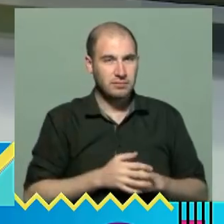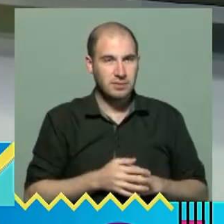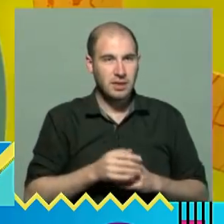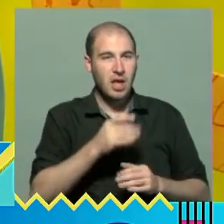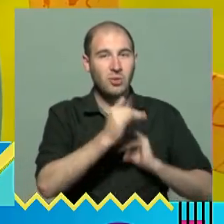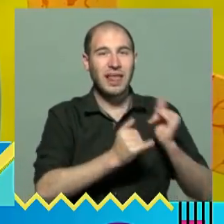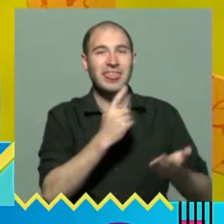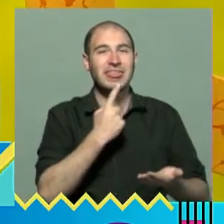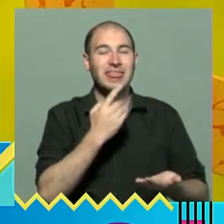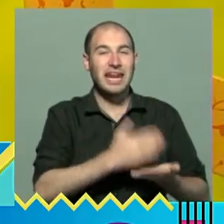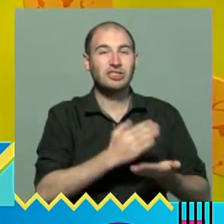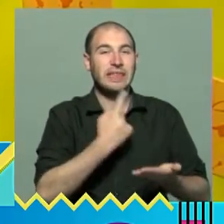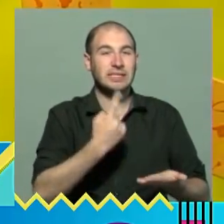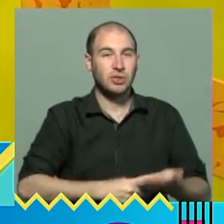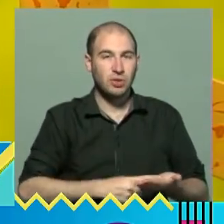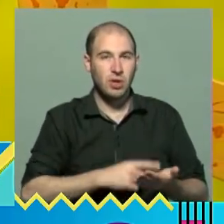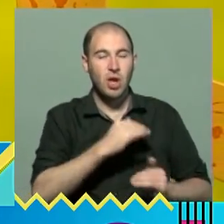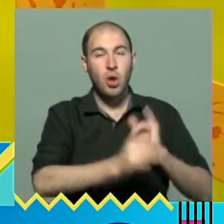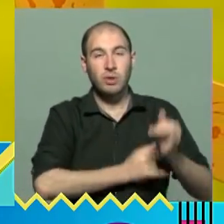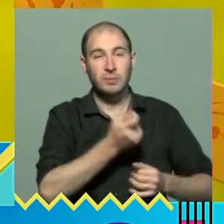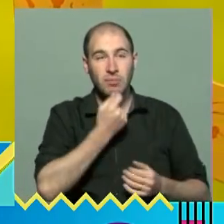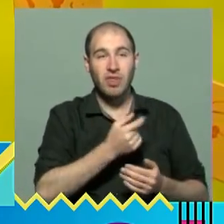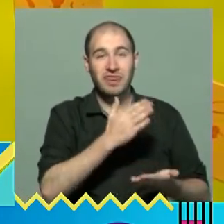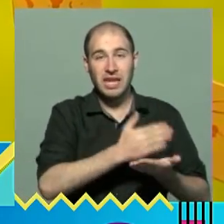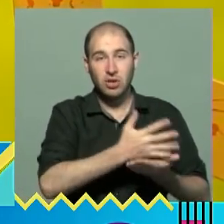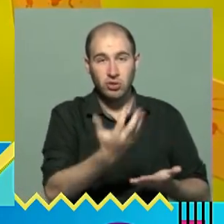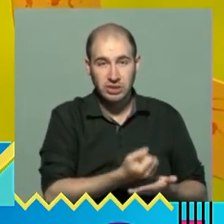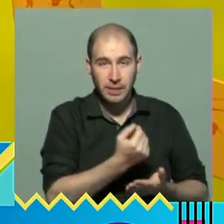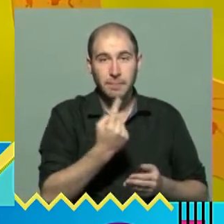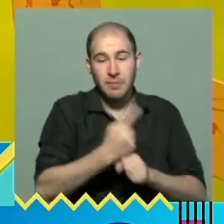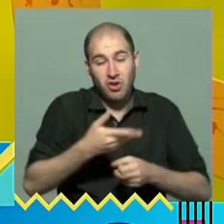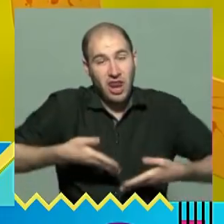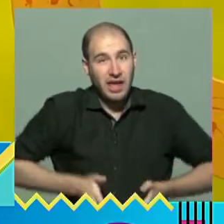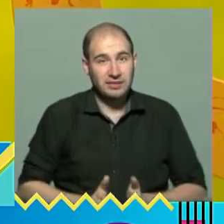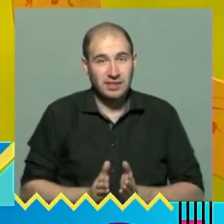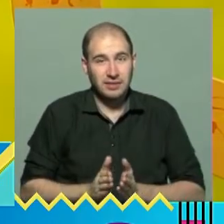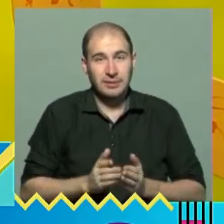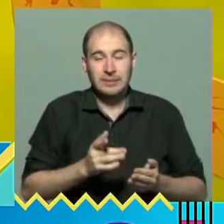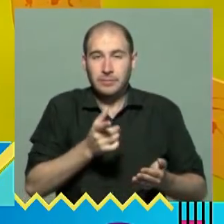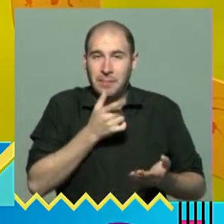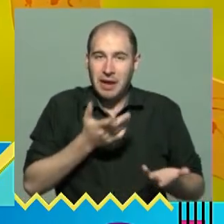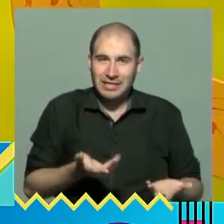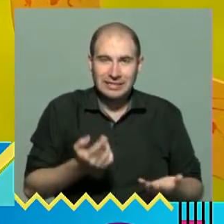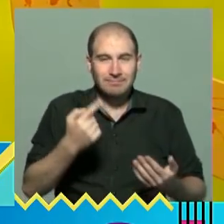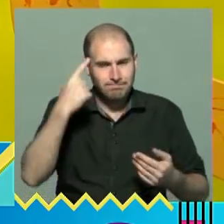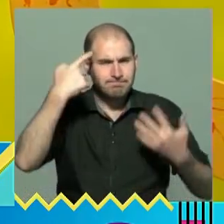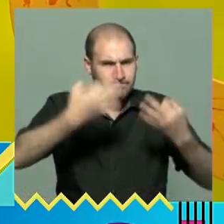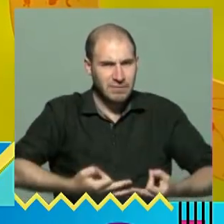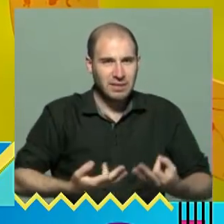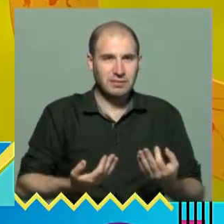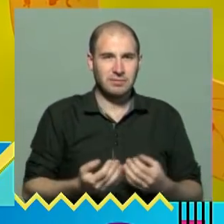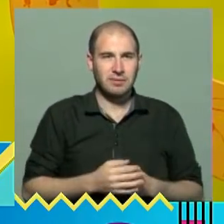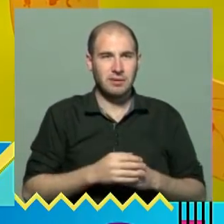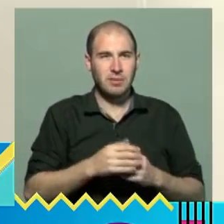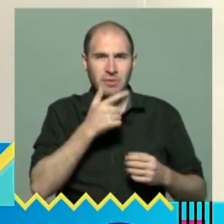hablaba del derecho a decidir y digo que para poder adquirir derechos tenés que nacer primero. Me parece muy lógico y evidente.